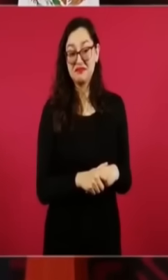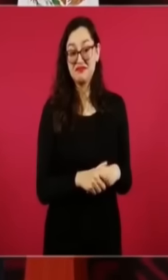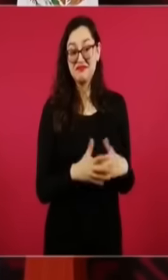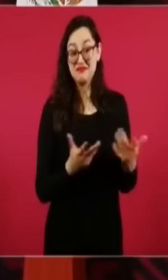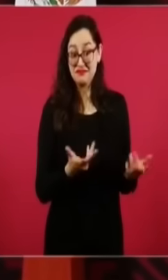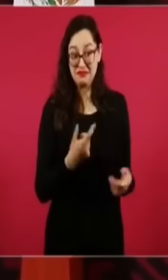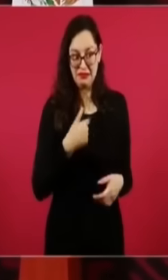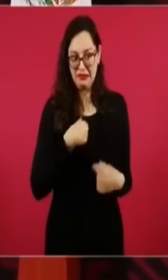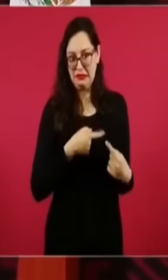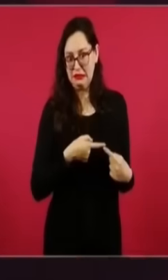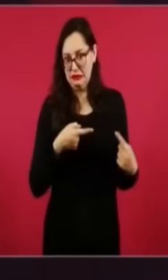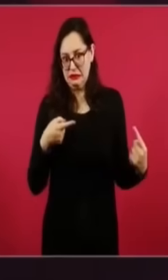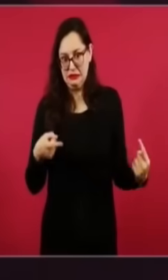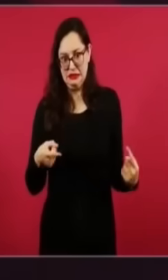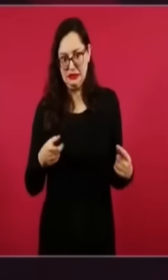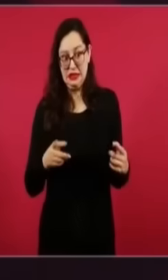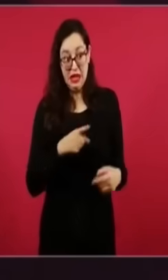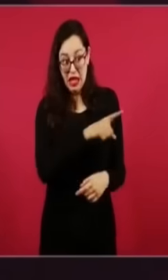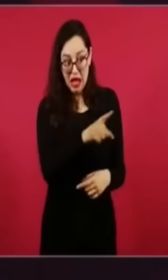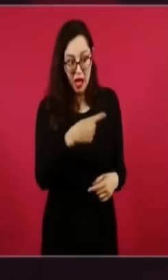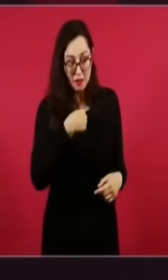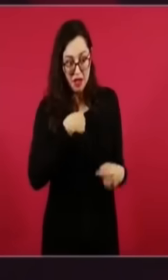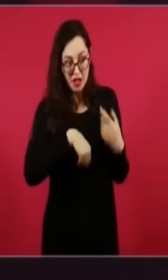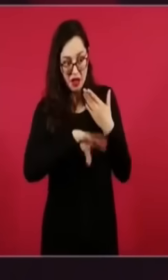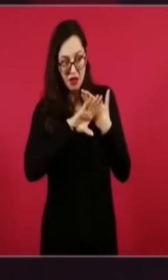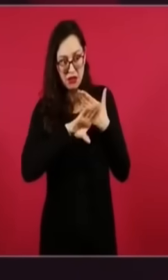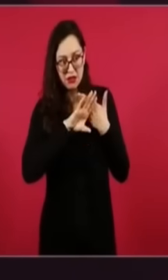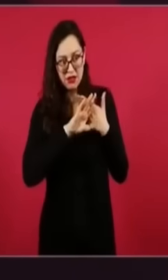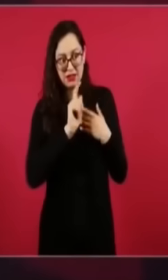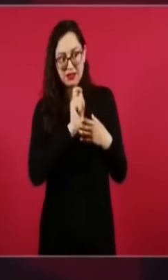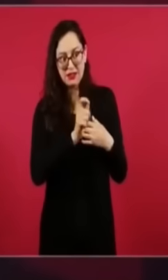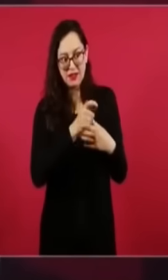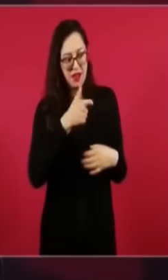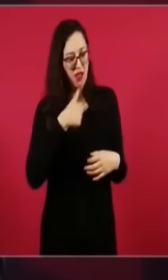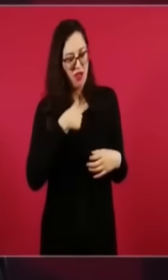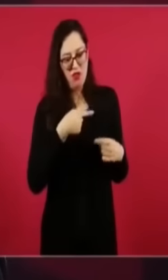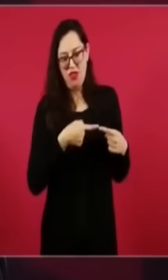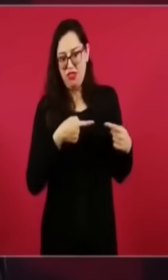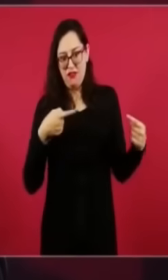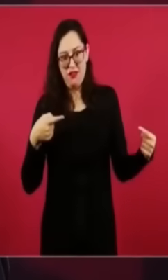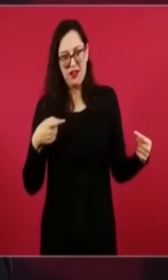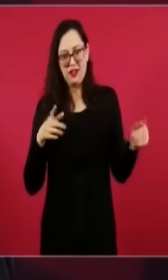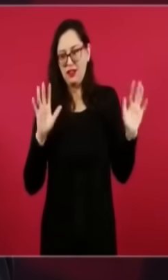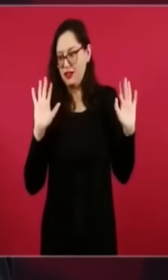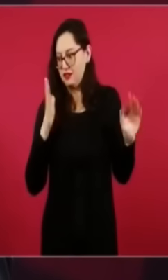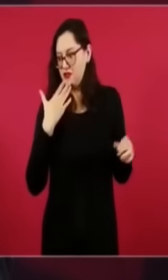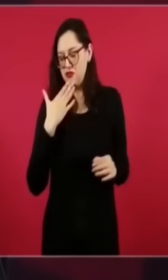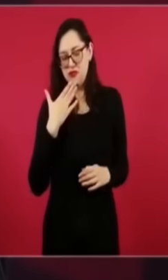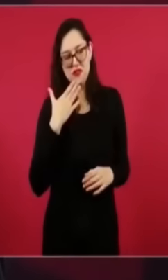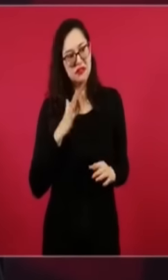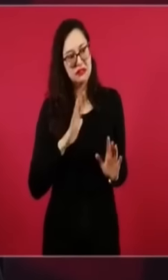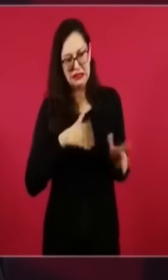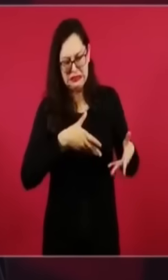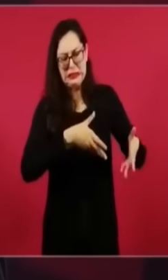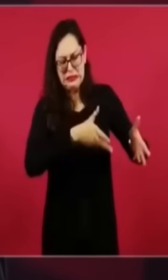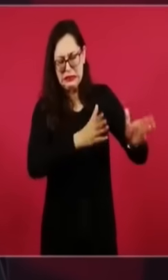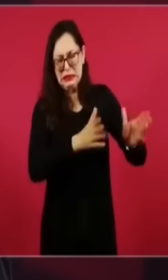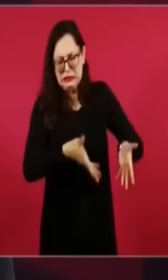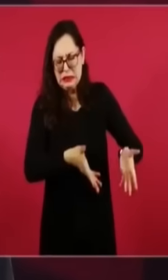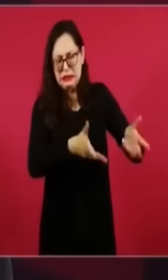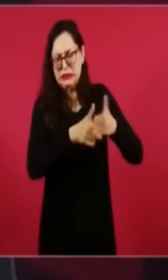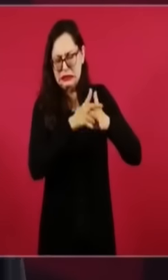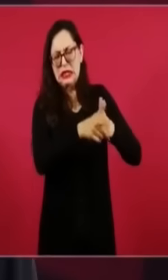somos iguales. Qué bueno, presidente. Cada quien, ¿no?, que siga su camino. Y ahí la llevan, ¿eh? Van